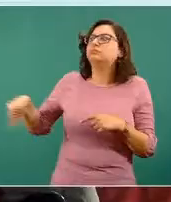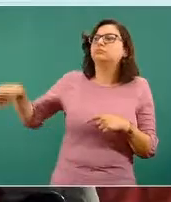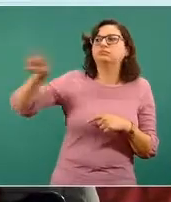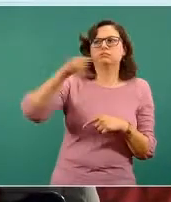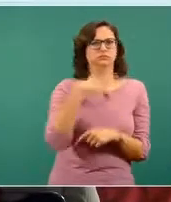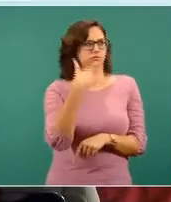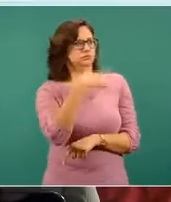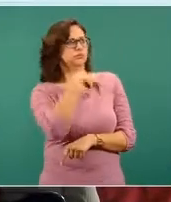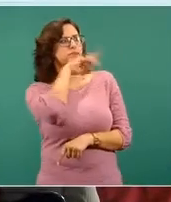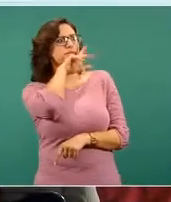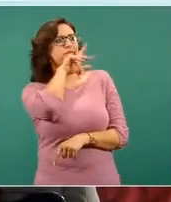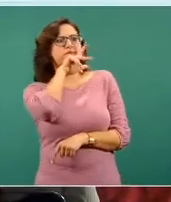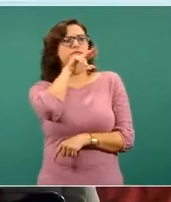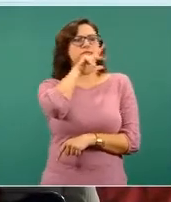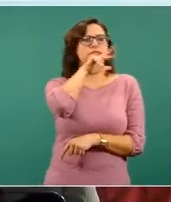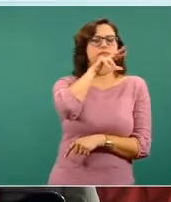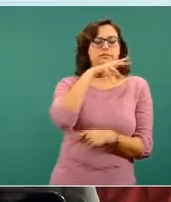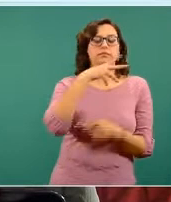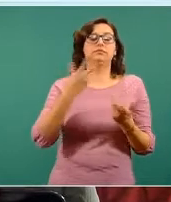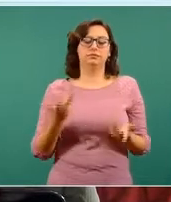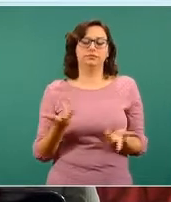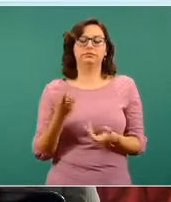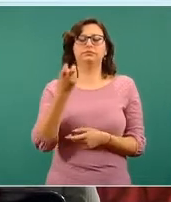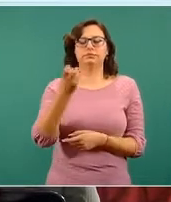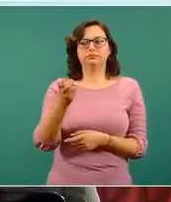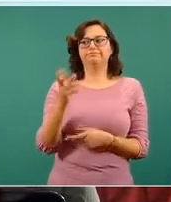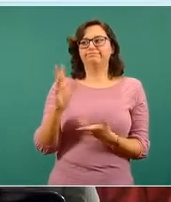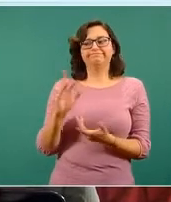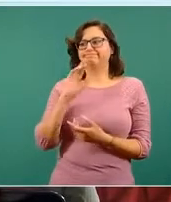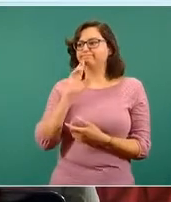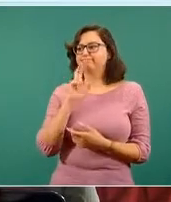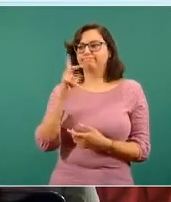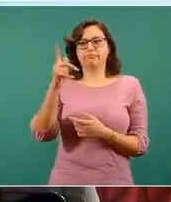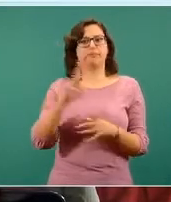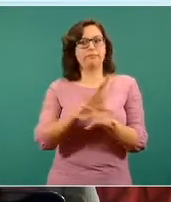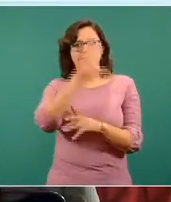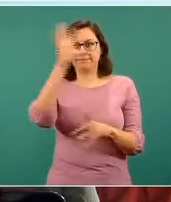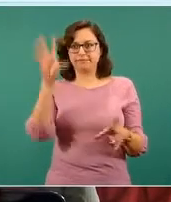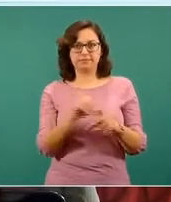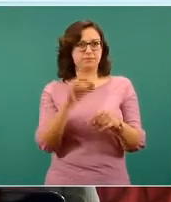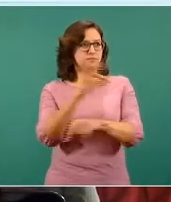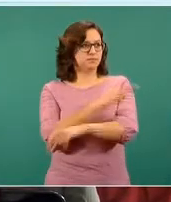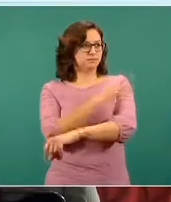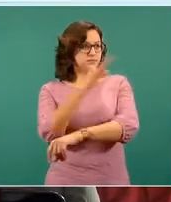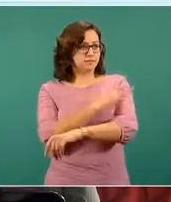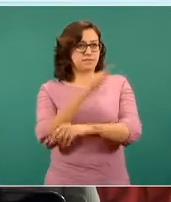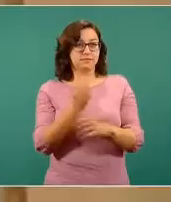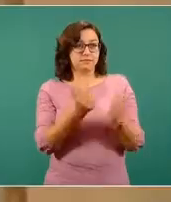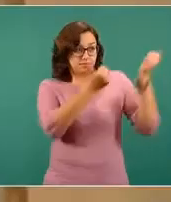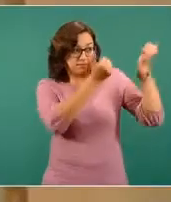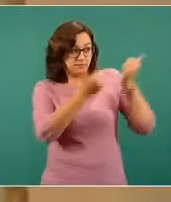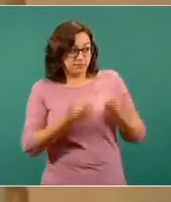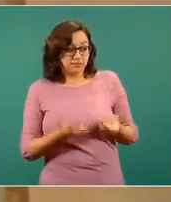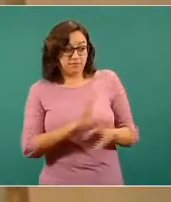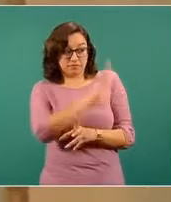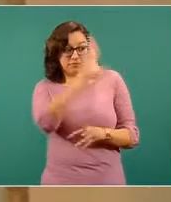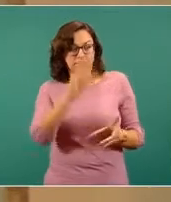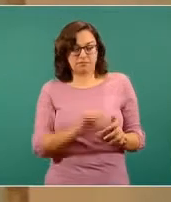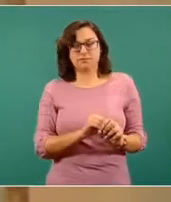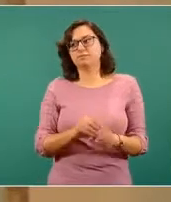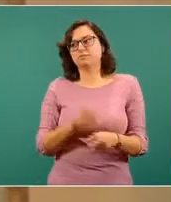ciudad. Y esta es la lógica que hemos seguido, es lo que hemos estado explicando, de por qué es importante que haya